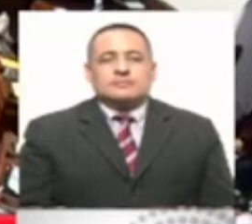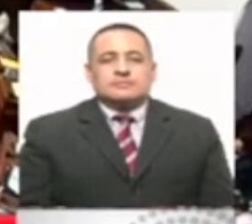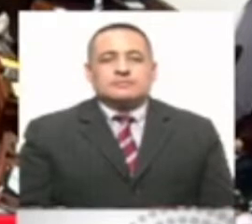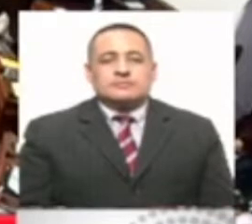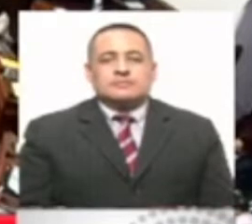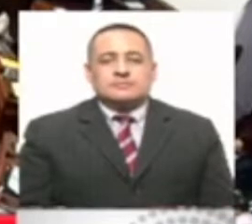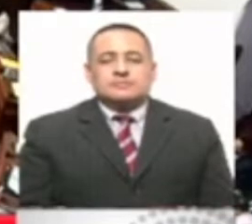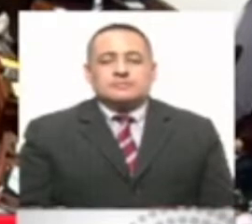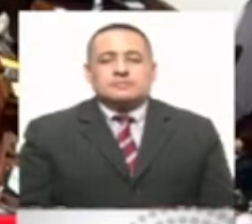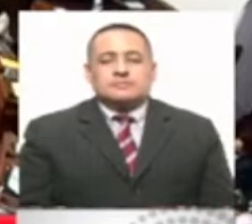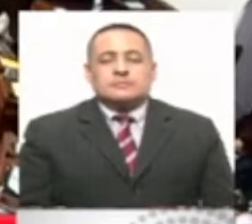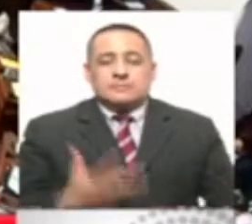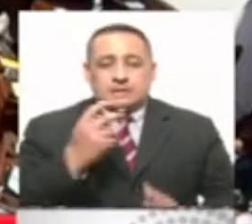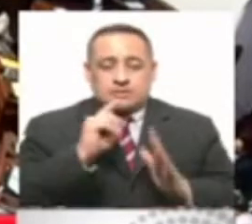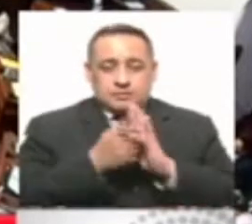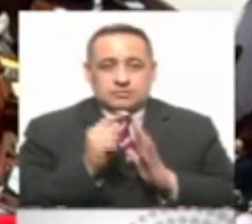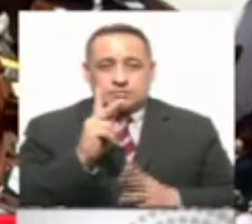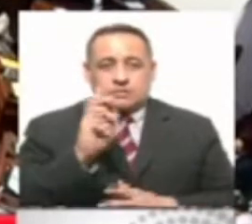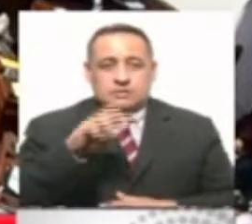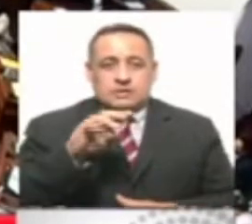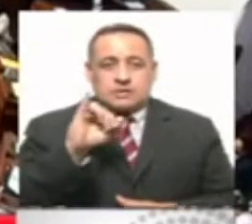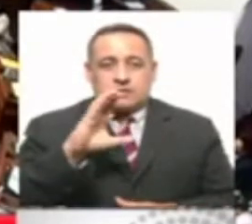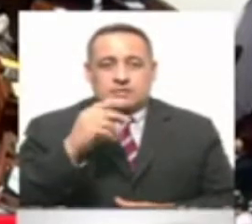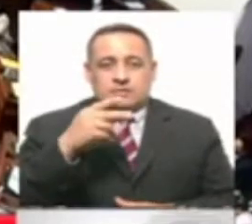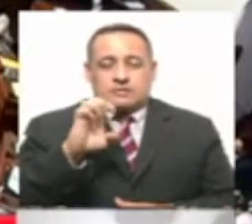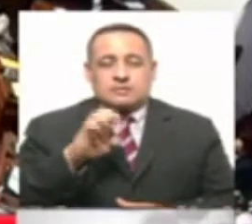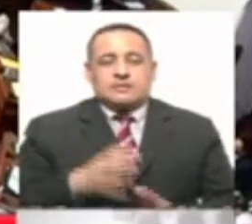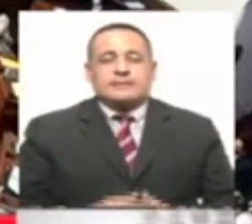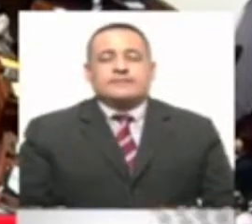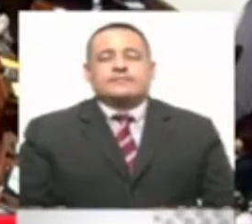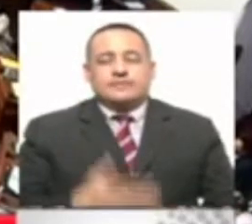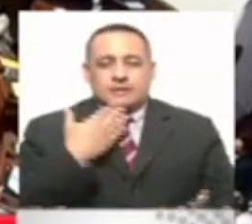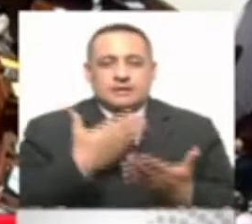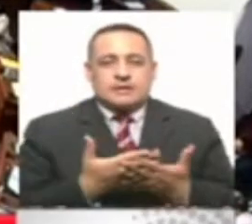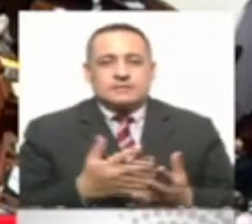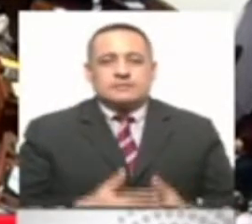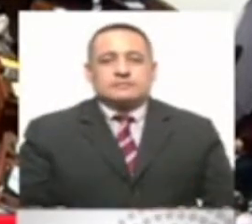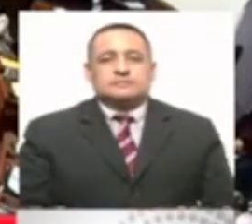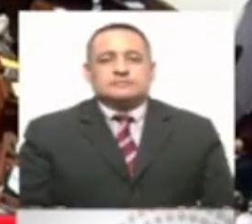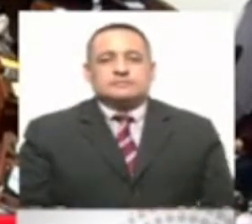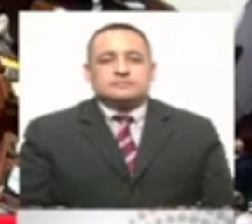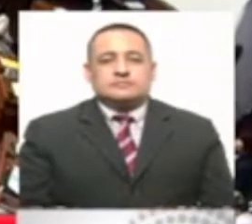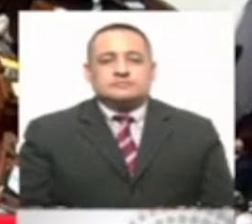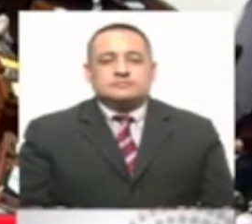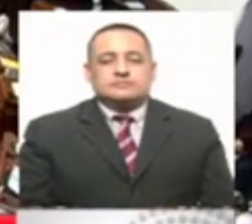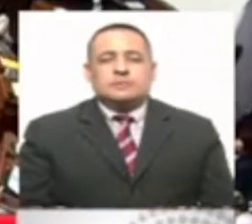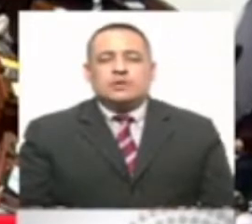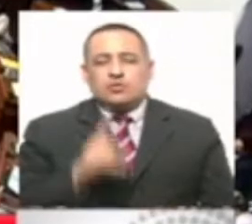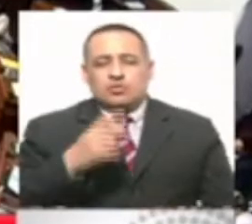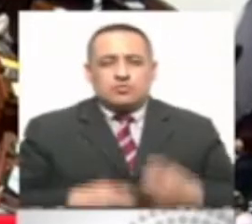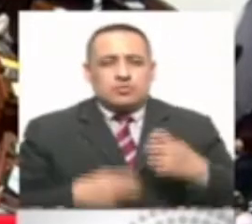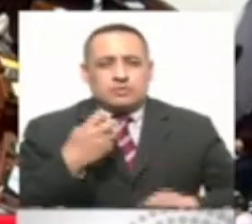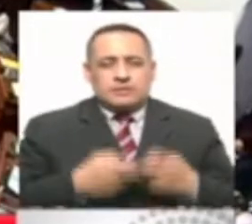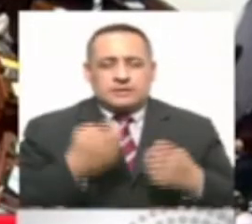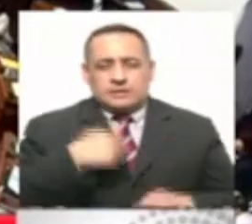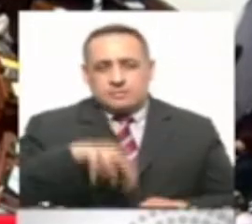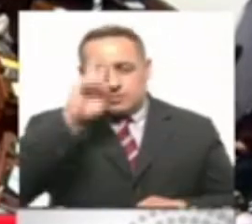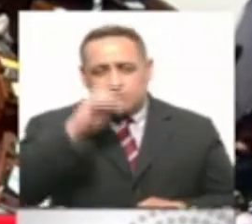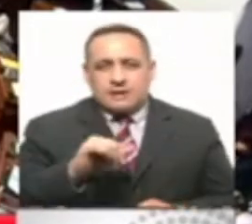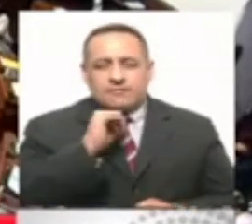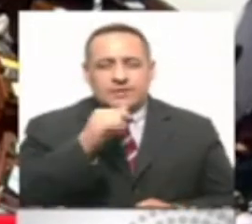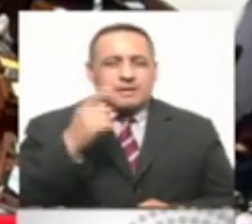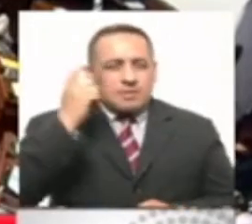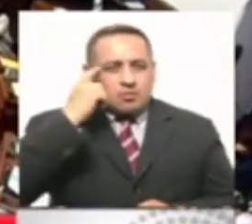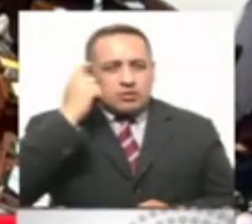¿Sí? 3 minutos, congresista Camiche. Gracias, señora presidenta. Uno de los problemas de este país es la falta de